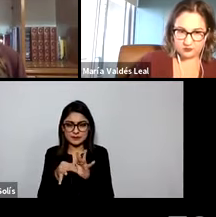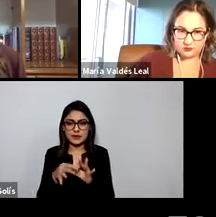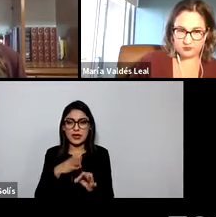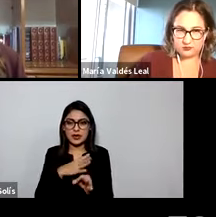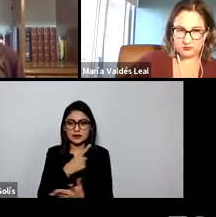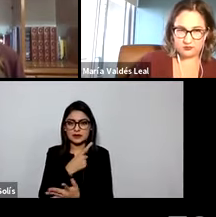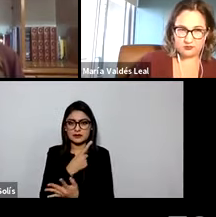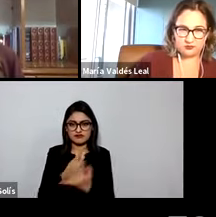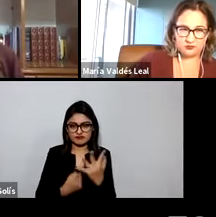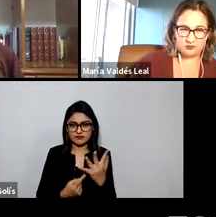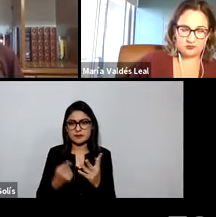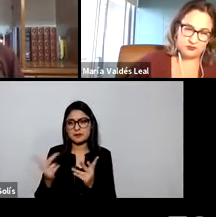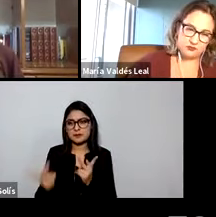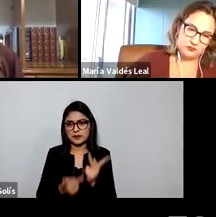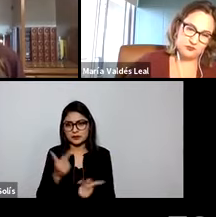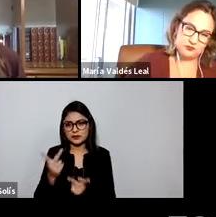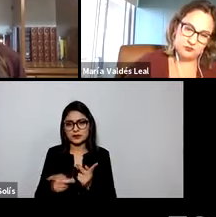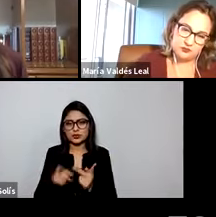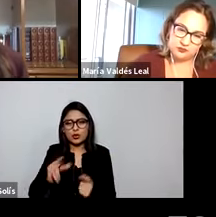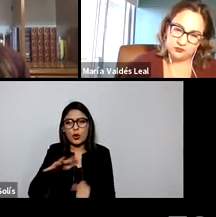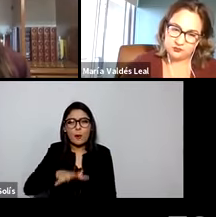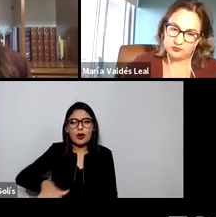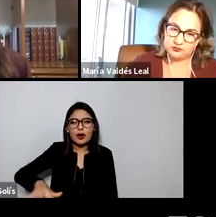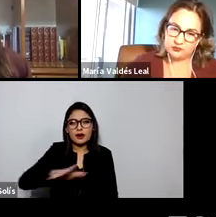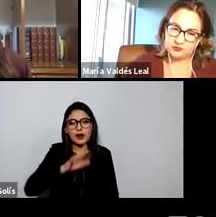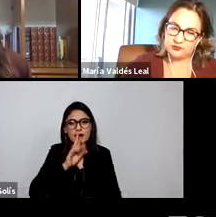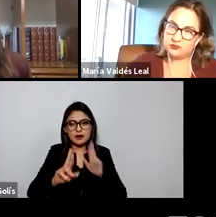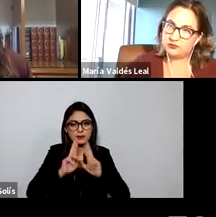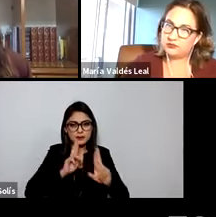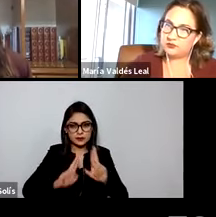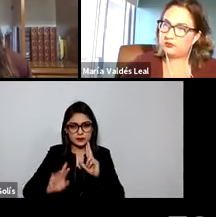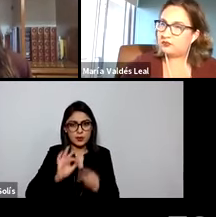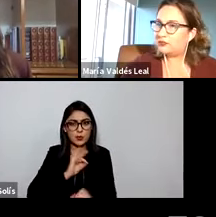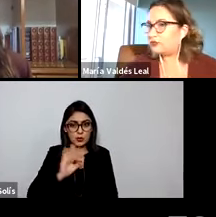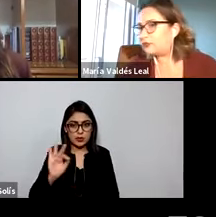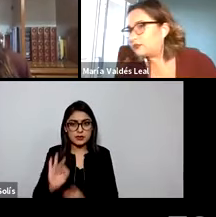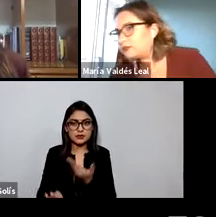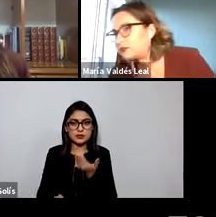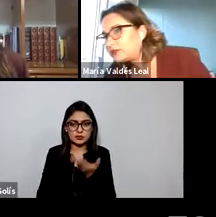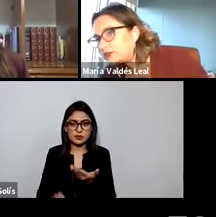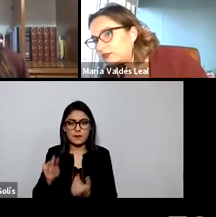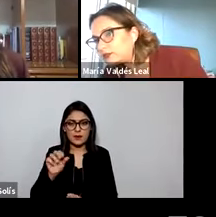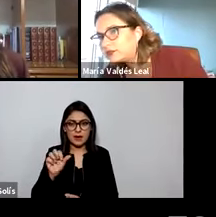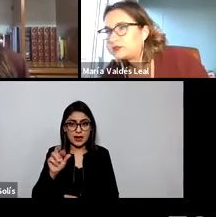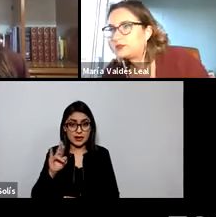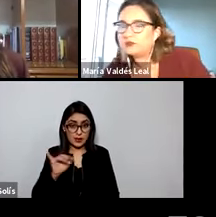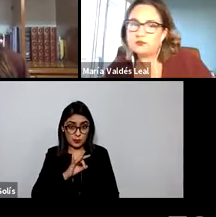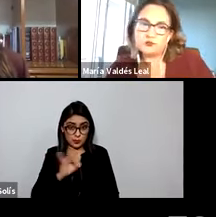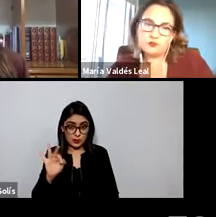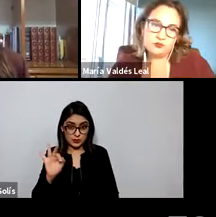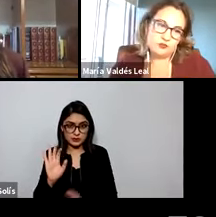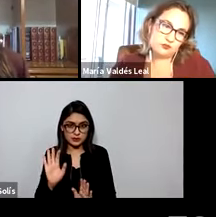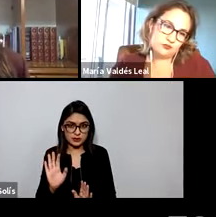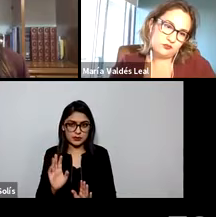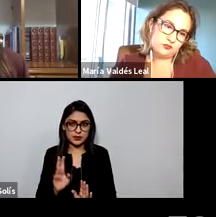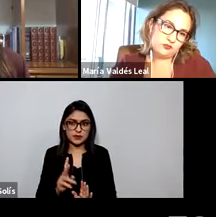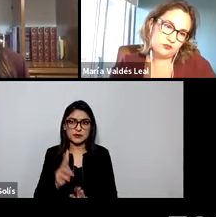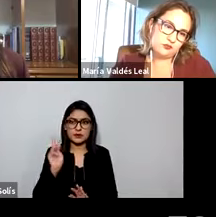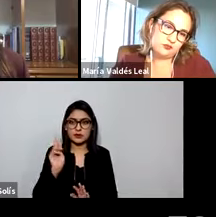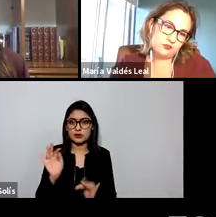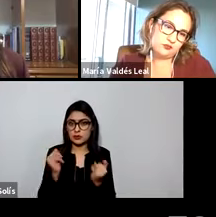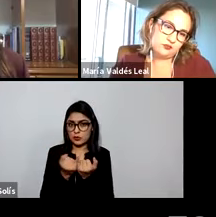grandes rasgos, quizá, María, tú que hablaste de esto, podrías abordarlo, pero sin prejuicio de